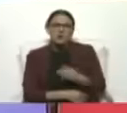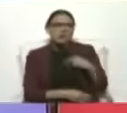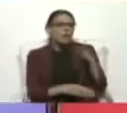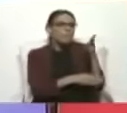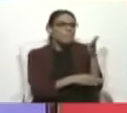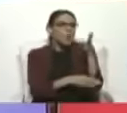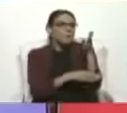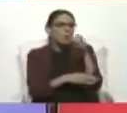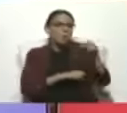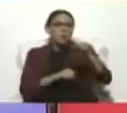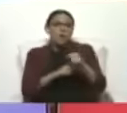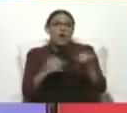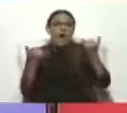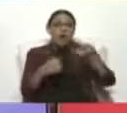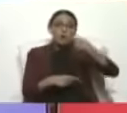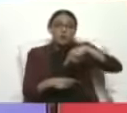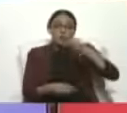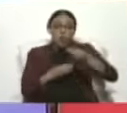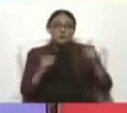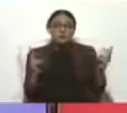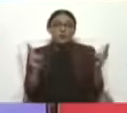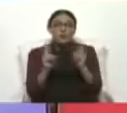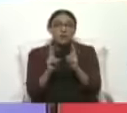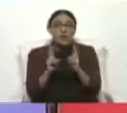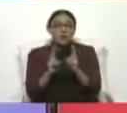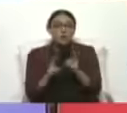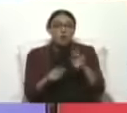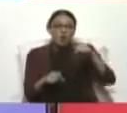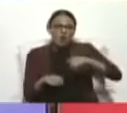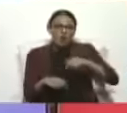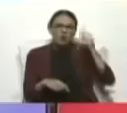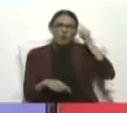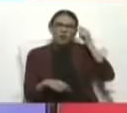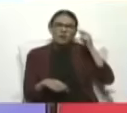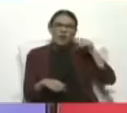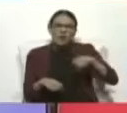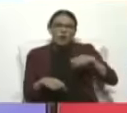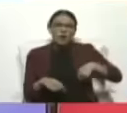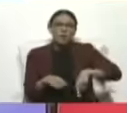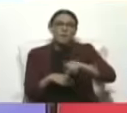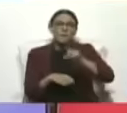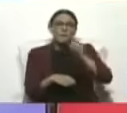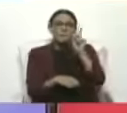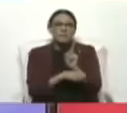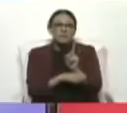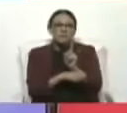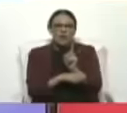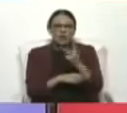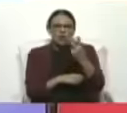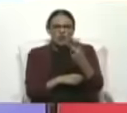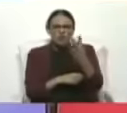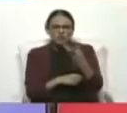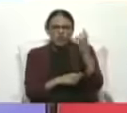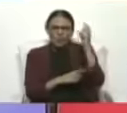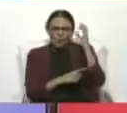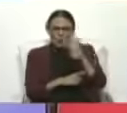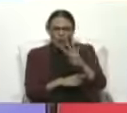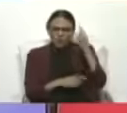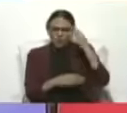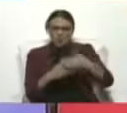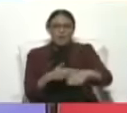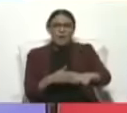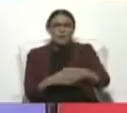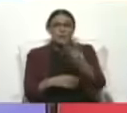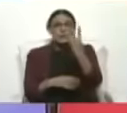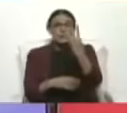Nos reunimos ahora porque hoy es primero, dos, tres, cuatro. Tres días comienza